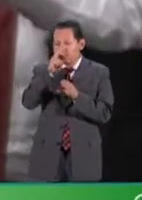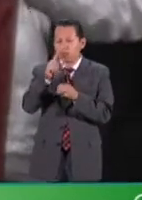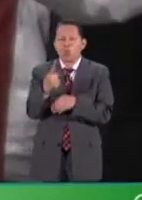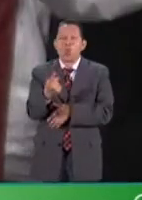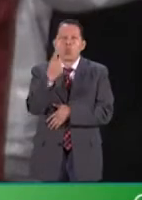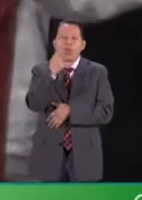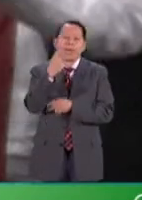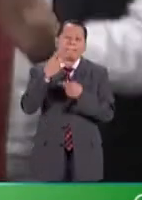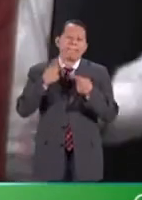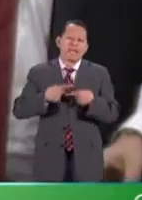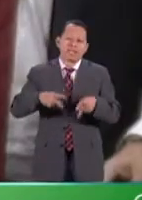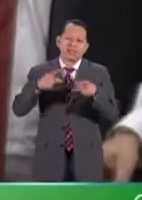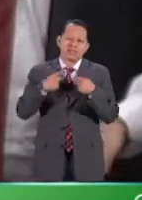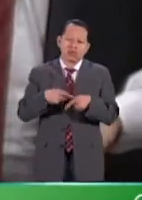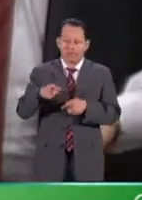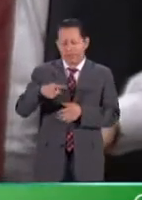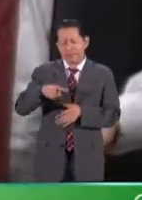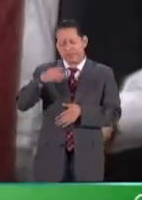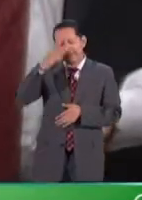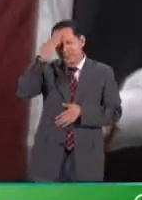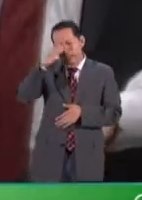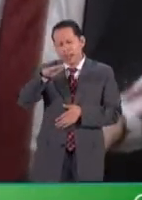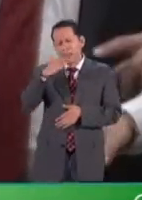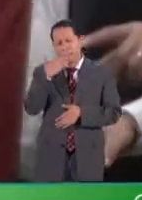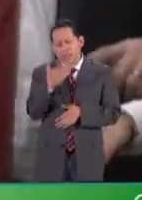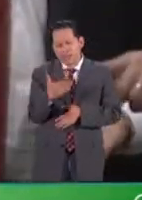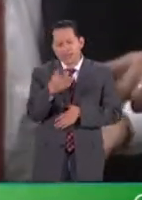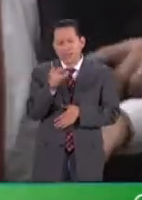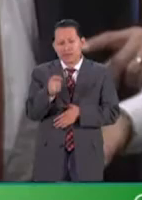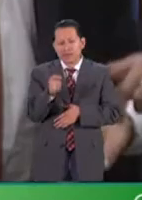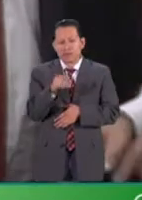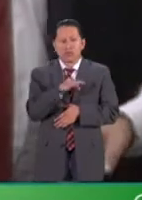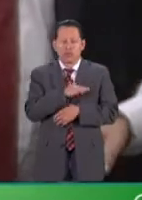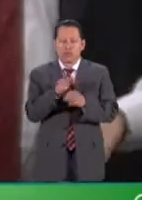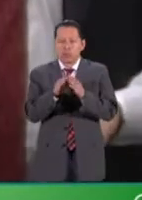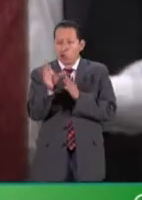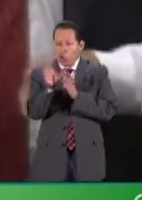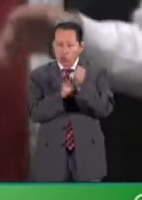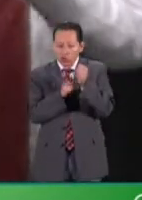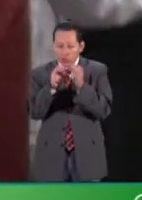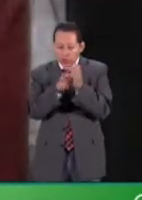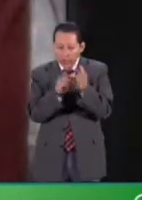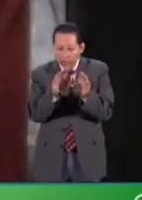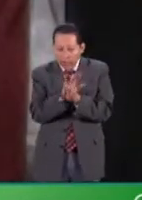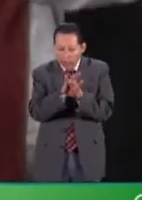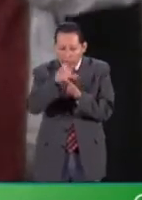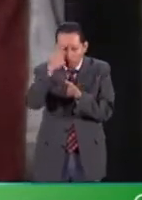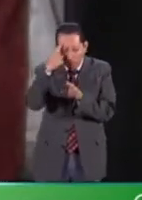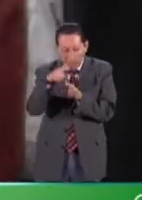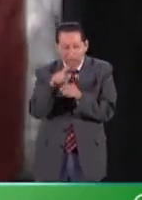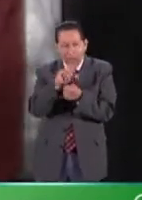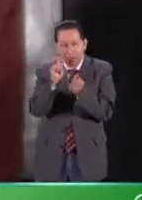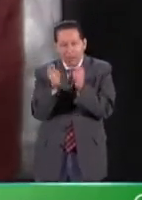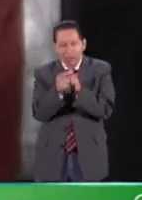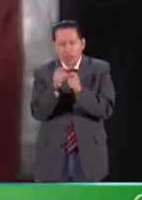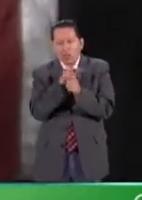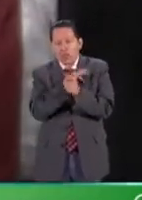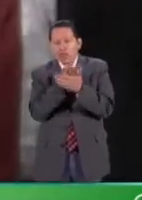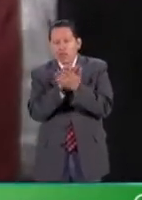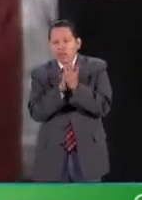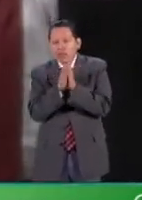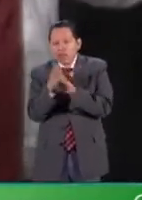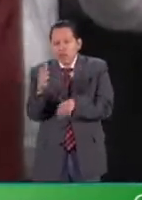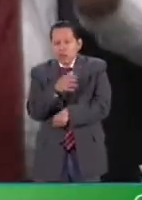sola persona, y eso lo saben bien. Esta no es una reforma constitucional para transformar y profesionalizar al